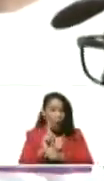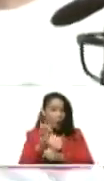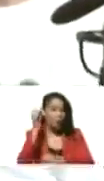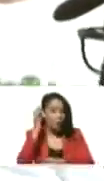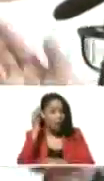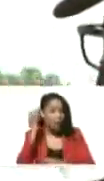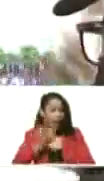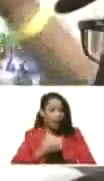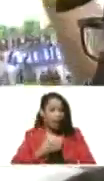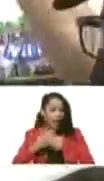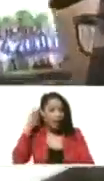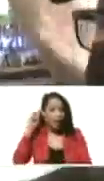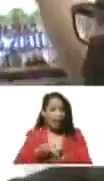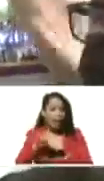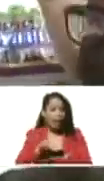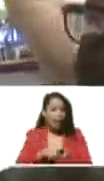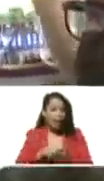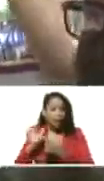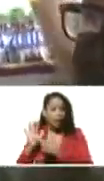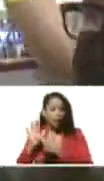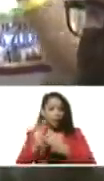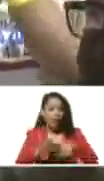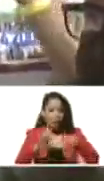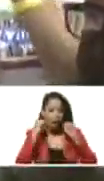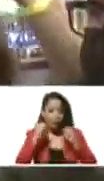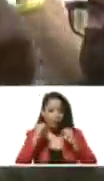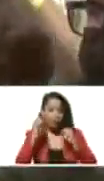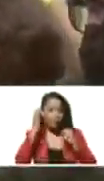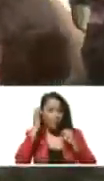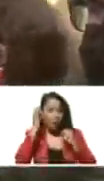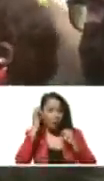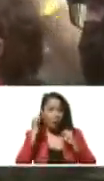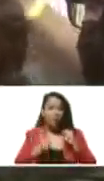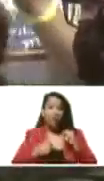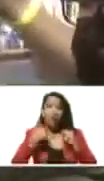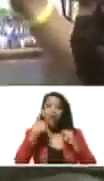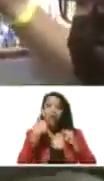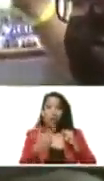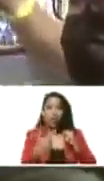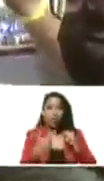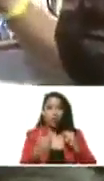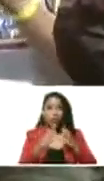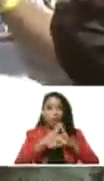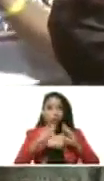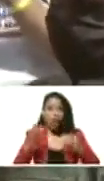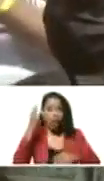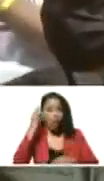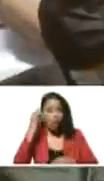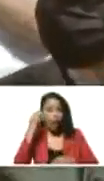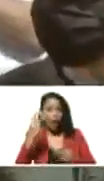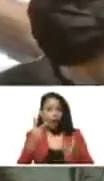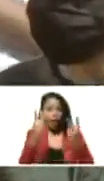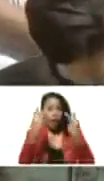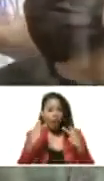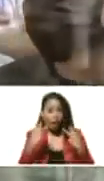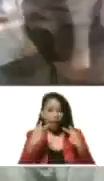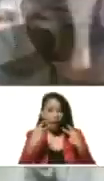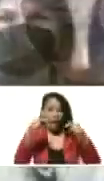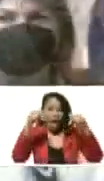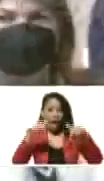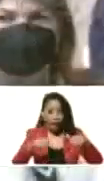de Miranda, represento la fuerza feminista, y le digo a todas las mujeres que nos escuchan,